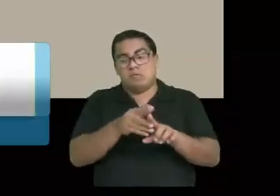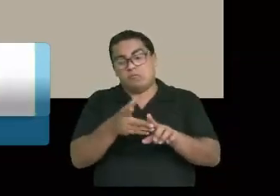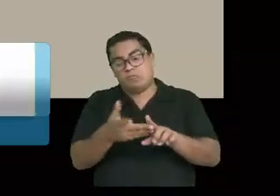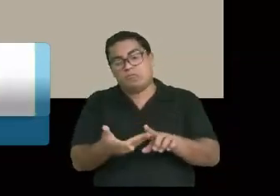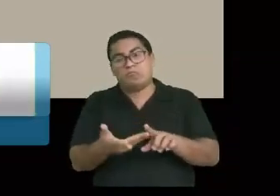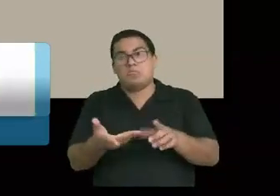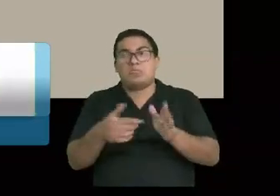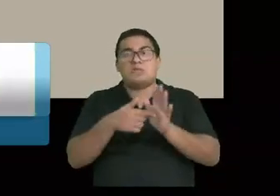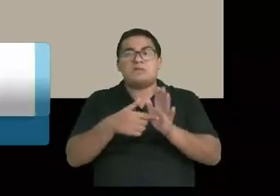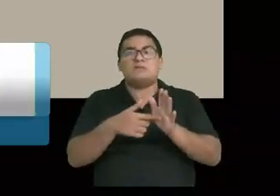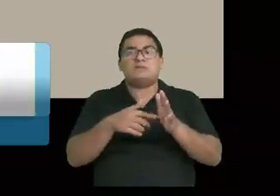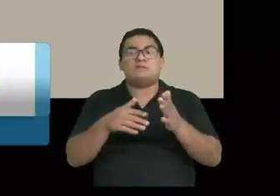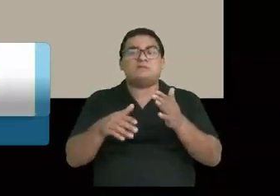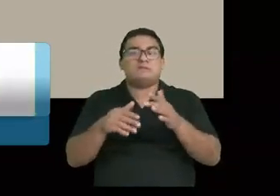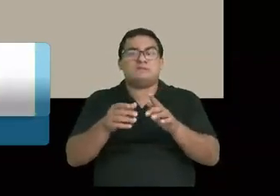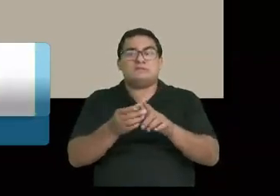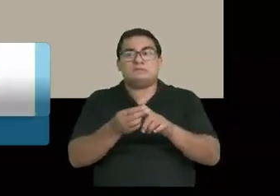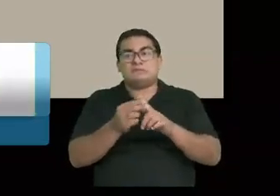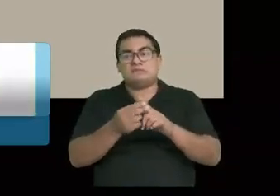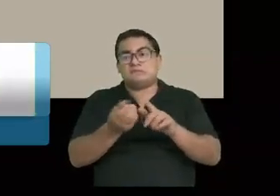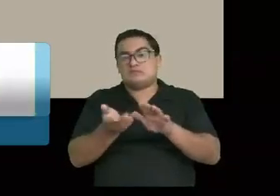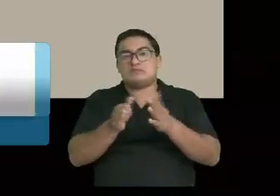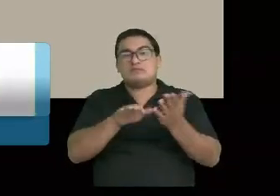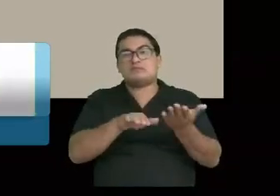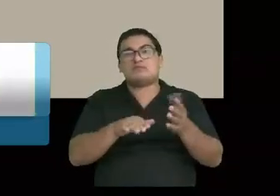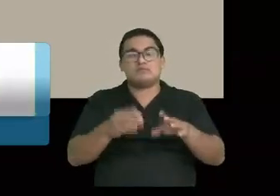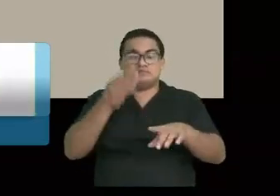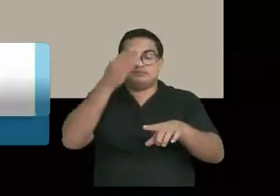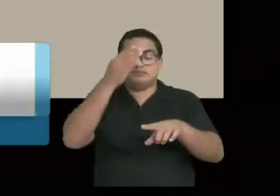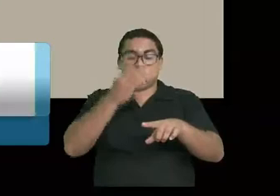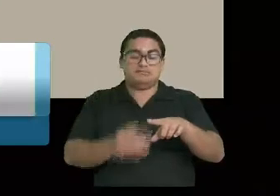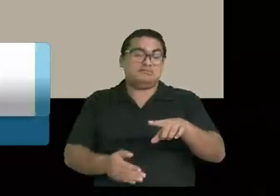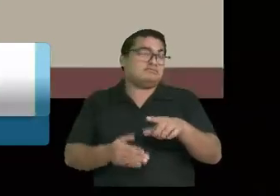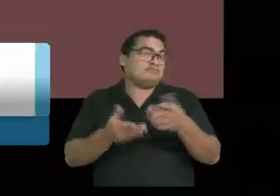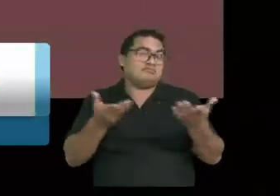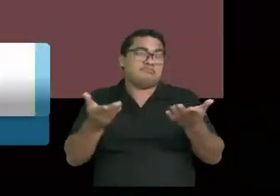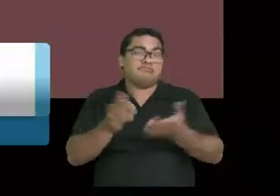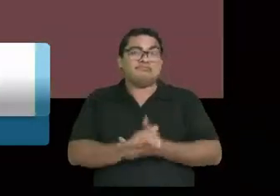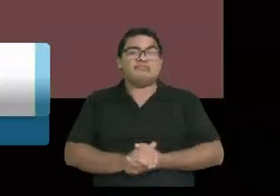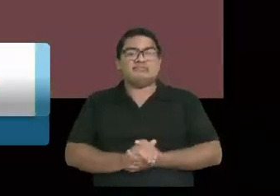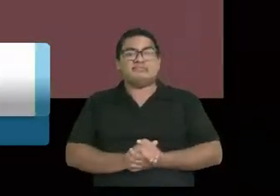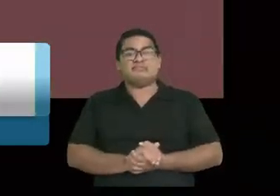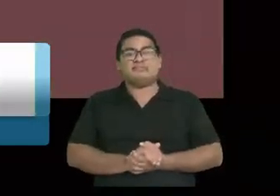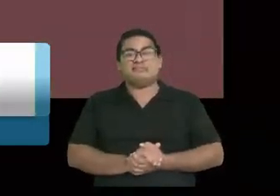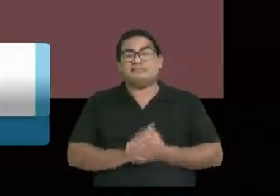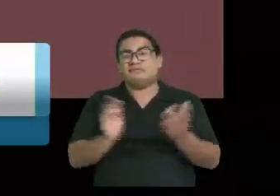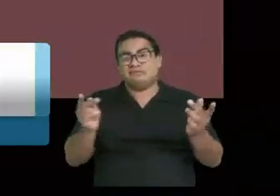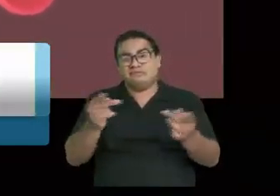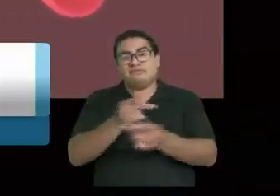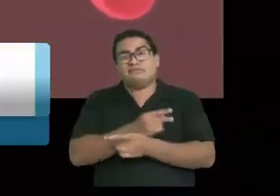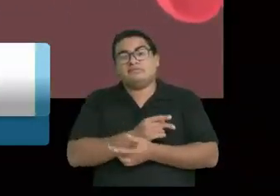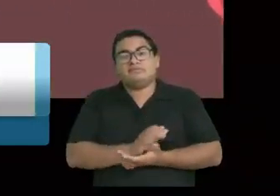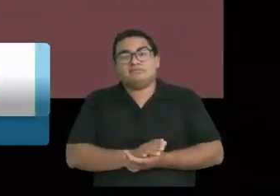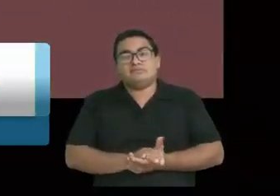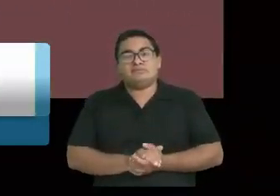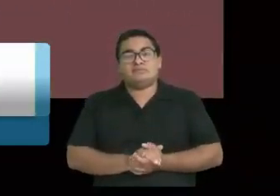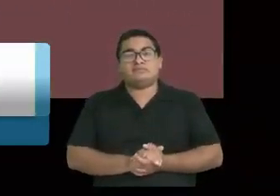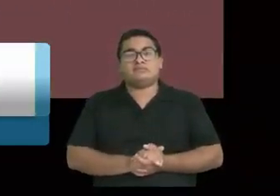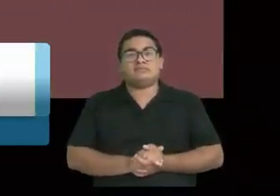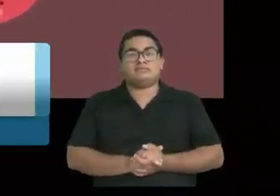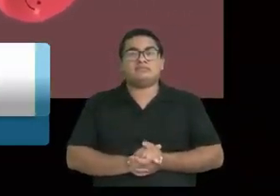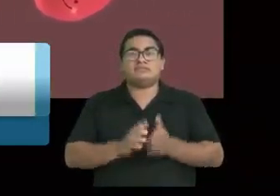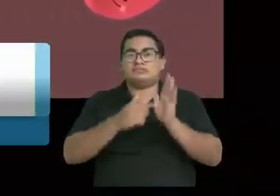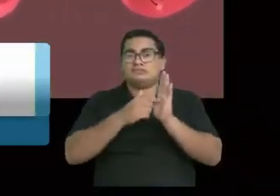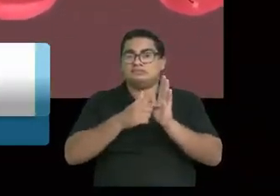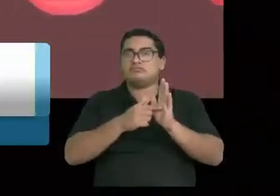y luego de la ulceración, tejido muerto, puede caer hasta en amputaciones. Eso es lo más grave. Así es. Okay. Y se han presentado